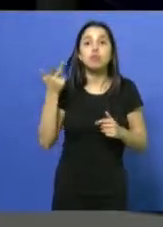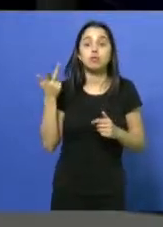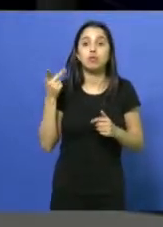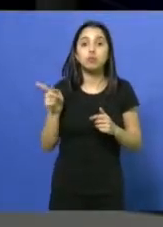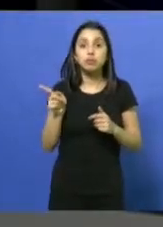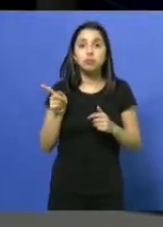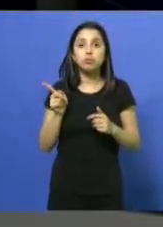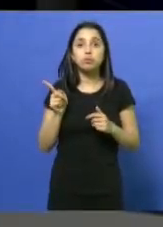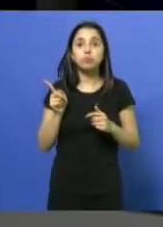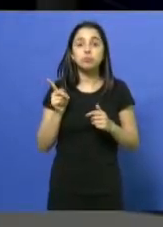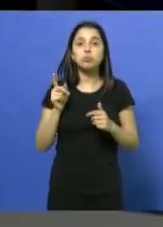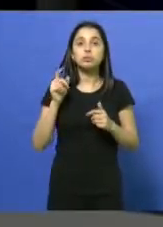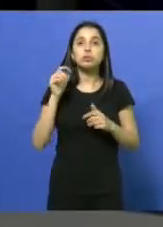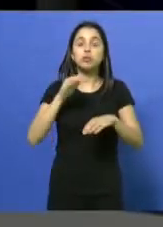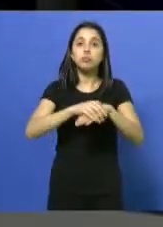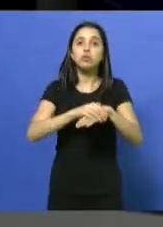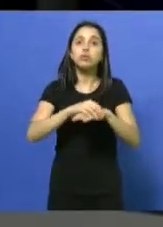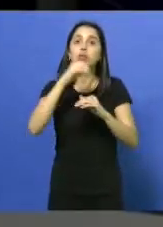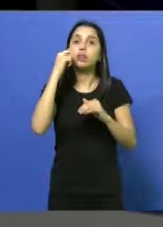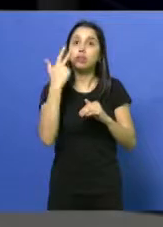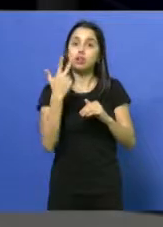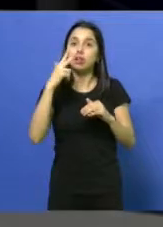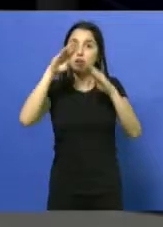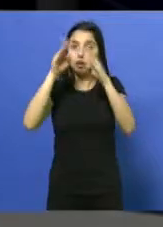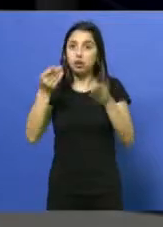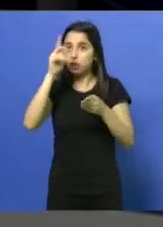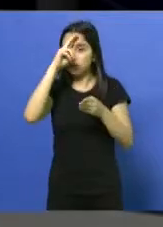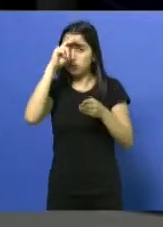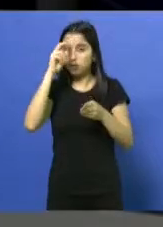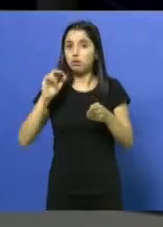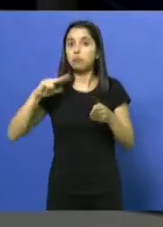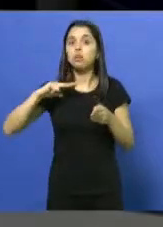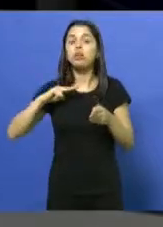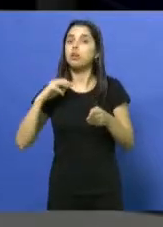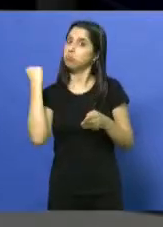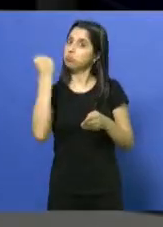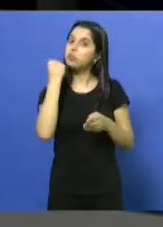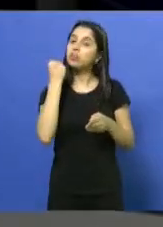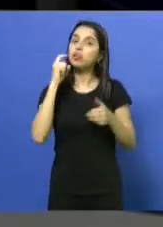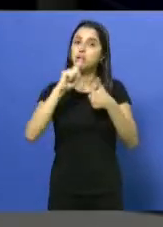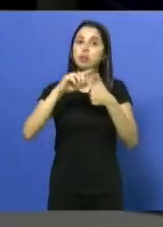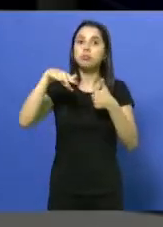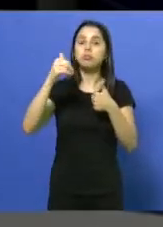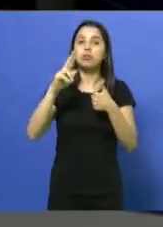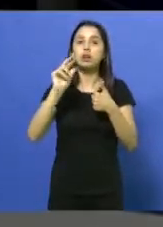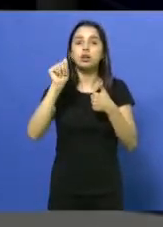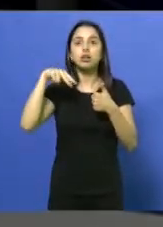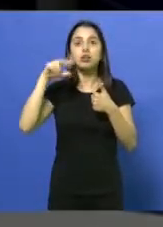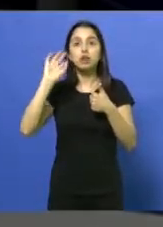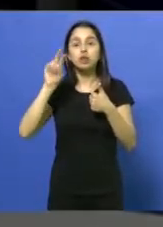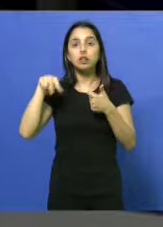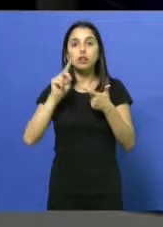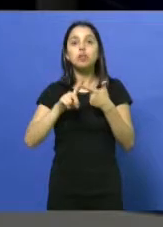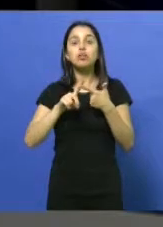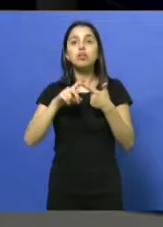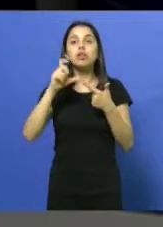3 clínicas muy importantes en Villa María en el sector privado. Estamos hablando del máximo referente de la Clínica Marañón, el referente de